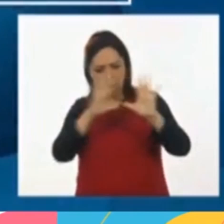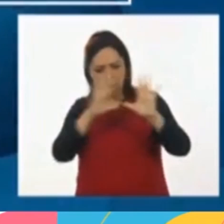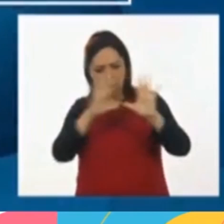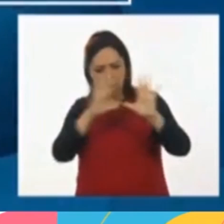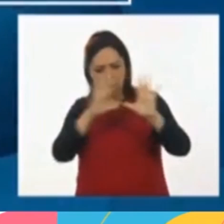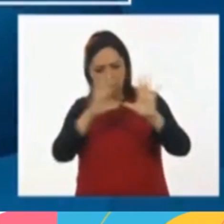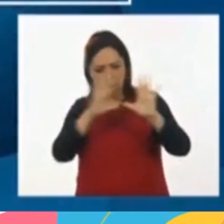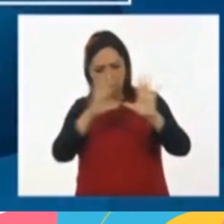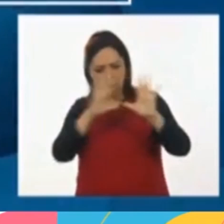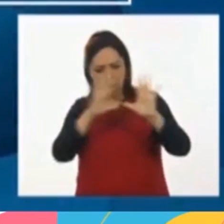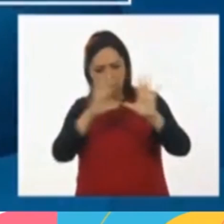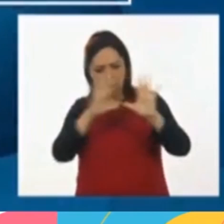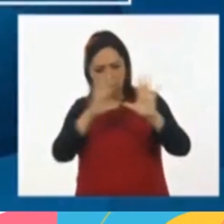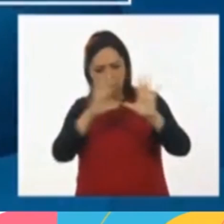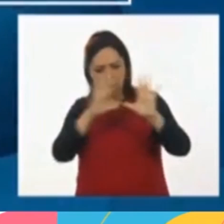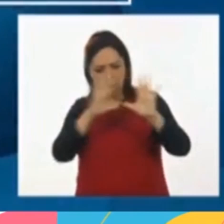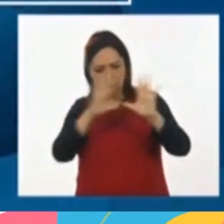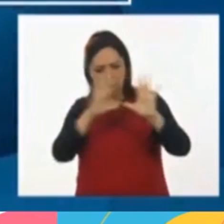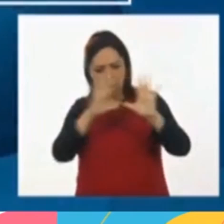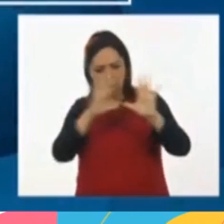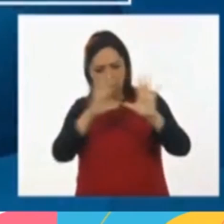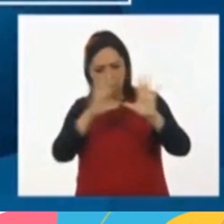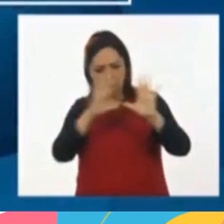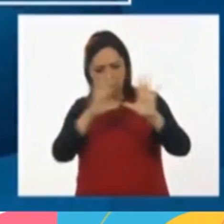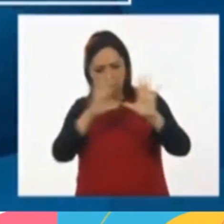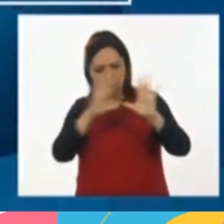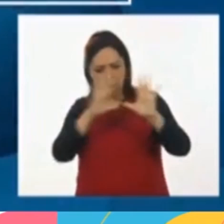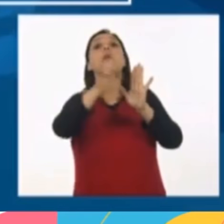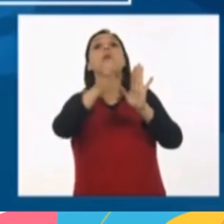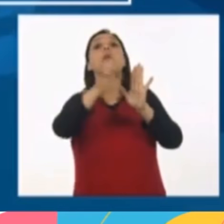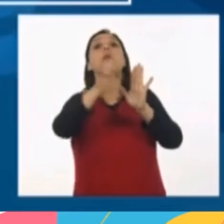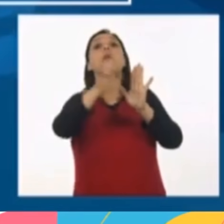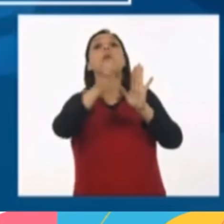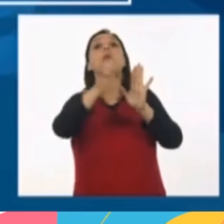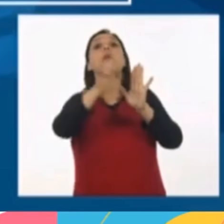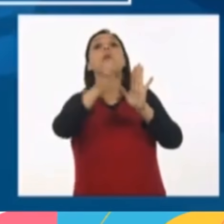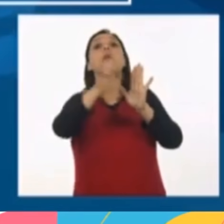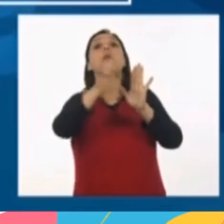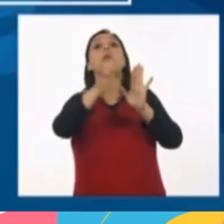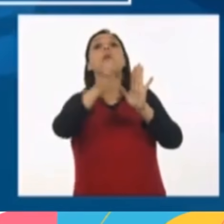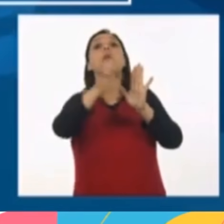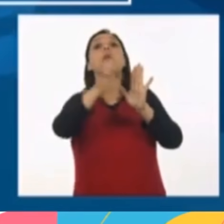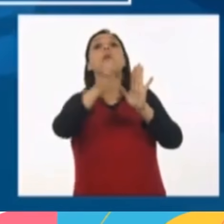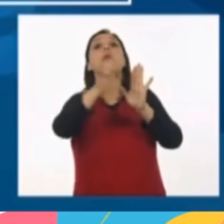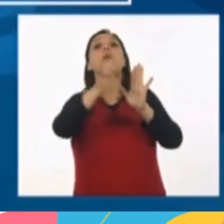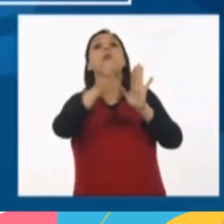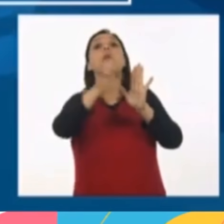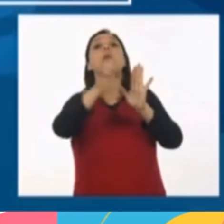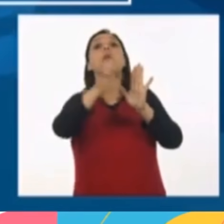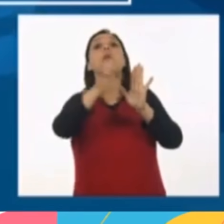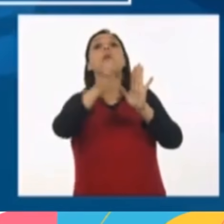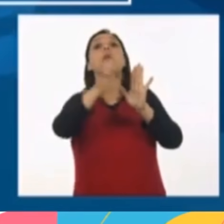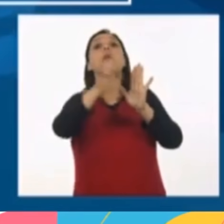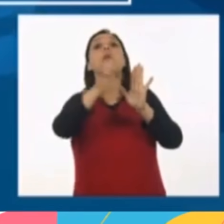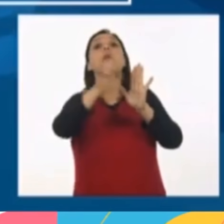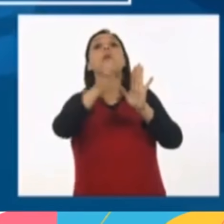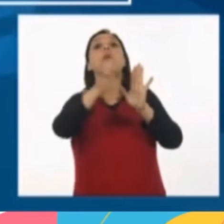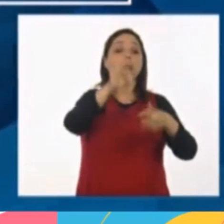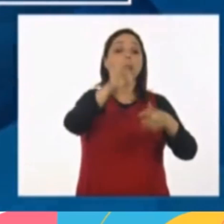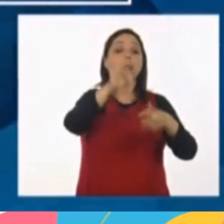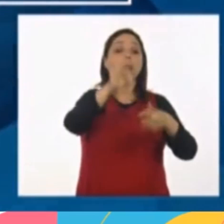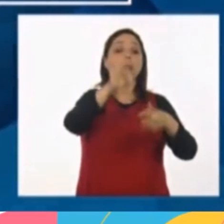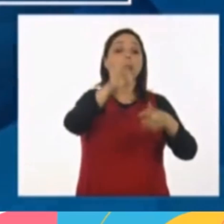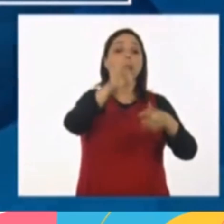asegurarnos que el texto que vamos a publicar estén escritos correctamente y adecuados a nuestro público los pasos a seguir son las siguientes